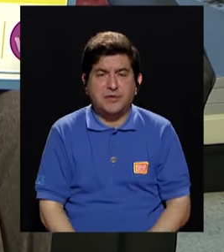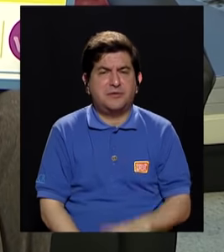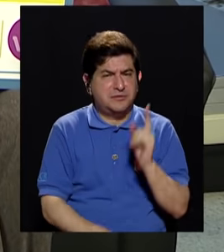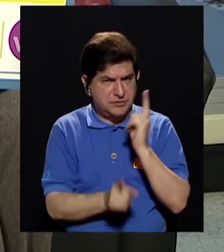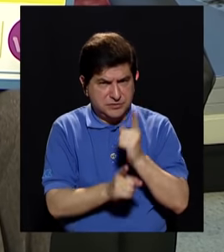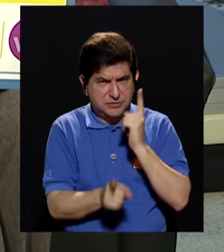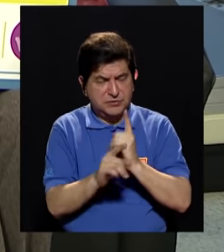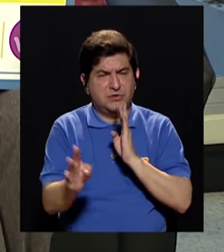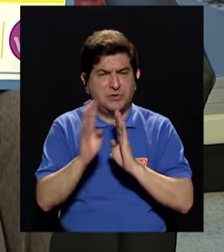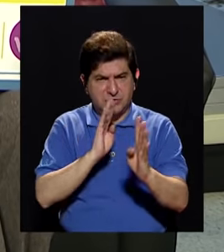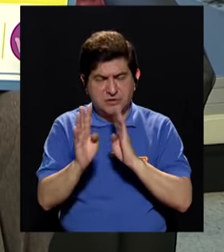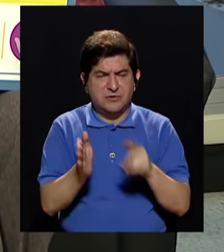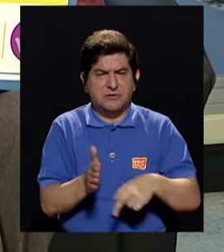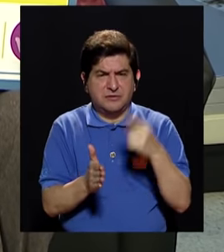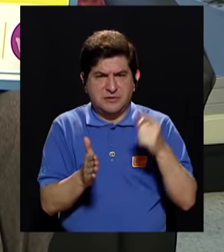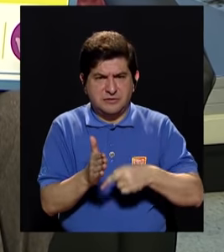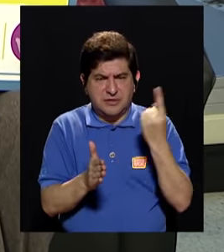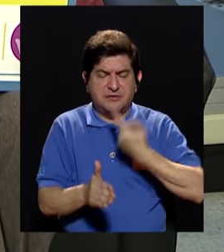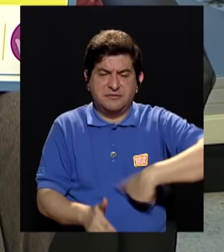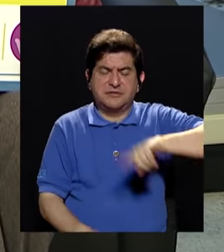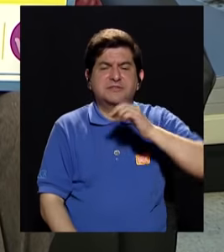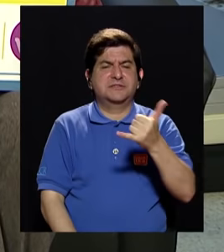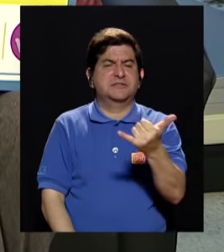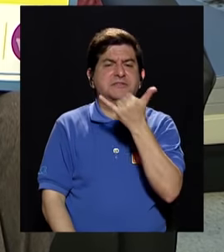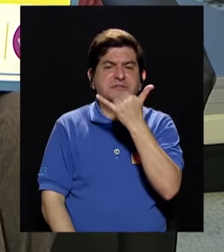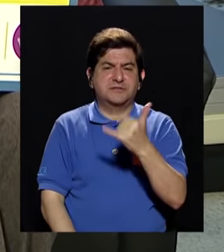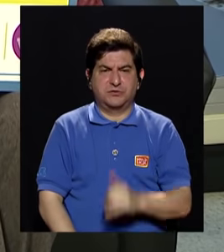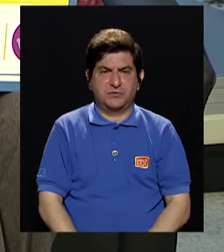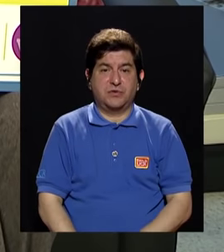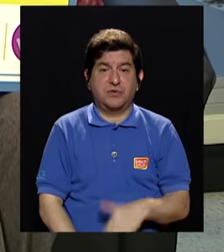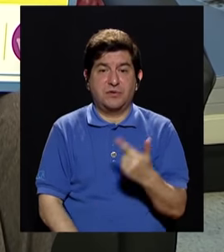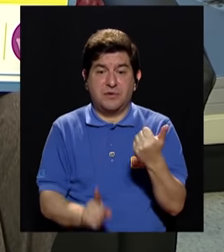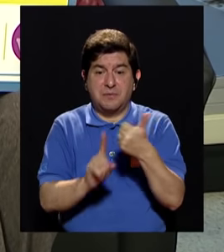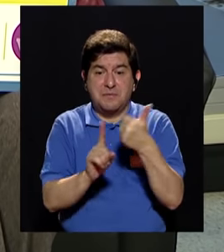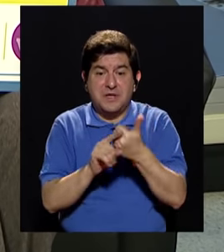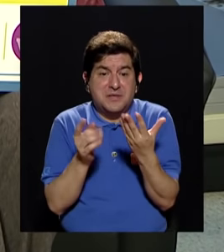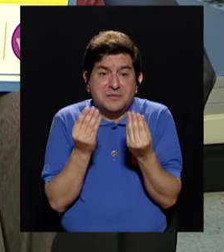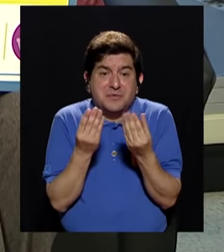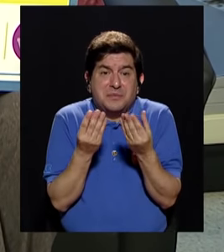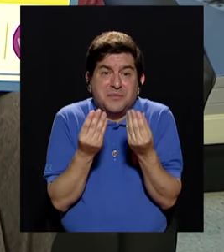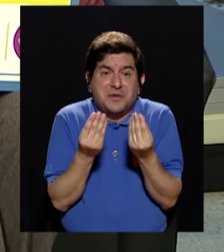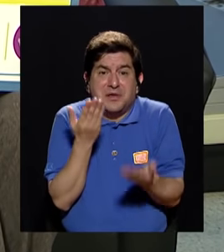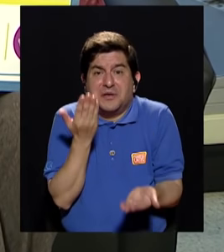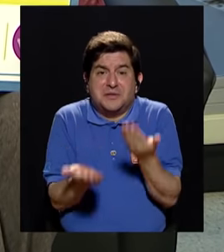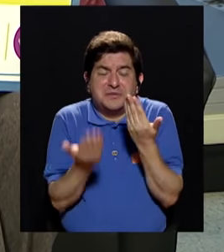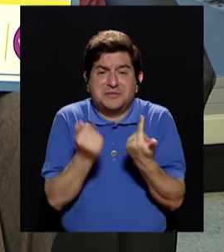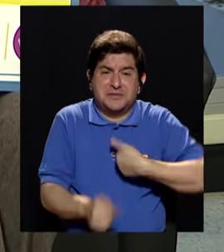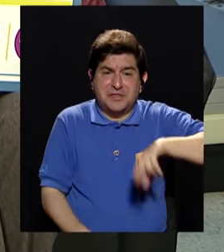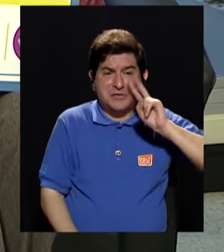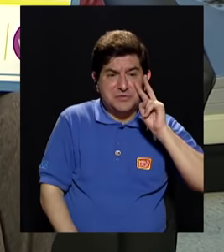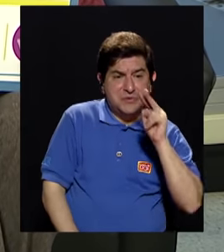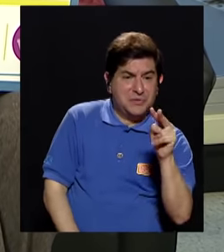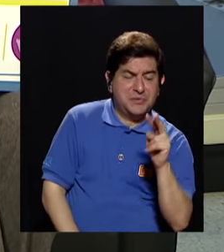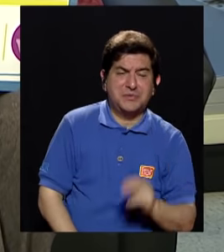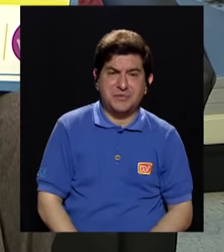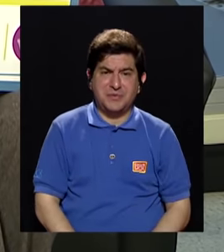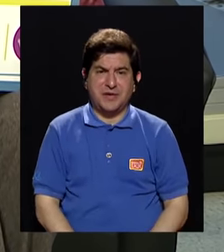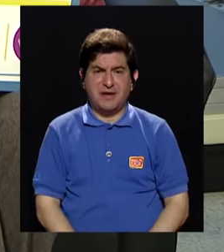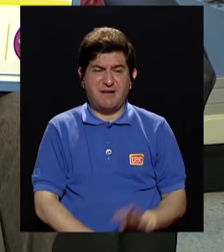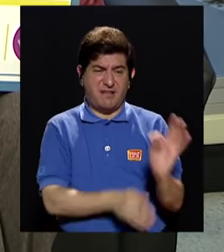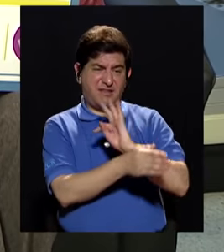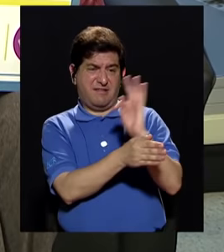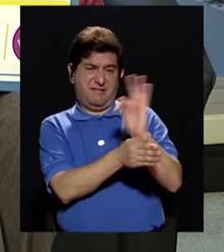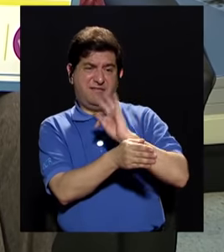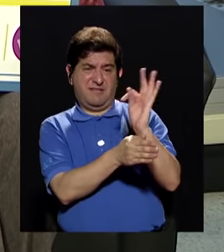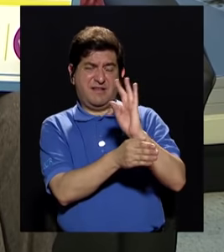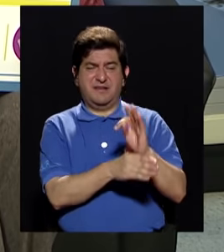es oportuno hablar doctora muchas veces cometemos muchos errores verdad por el mismo nerviosismo por tal vez lo que hemos visto lamentablemente también la